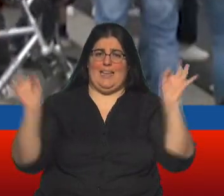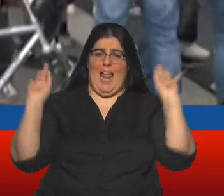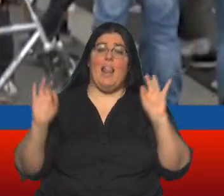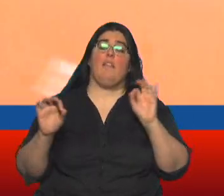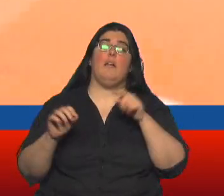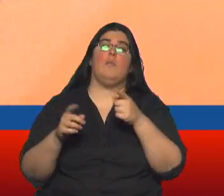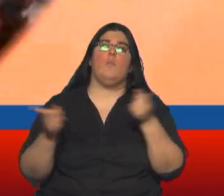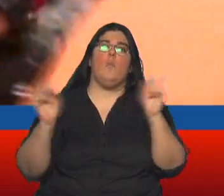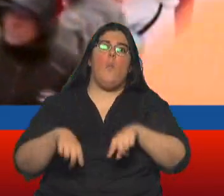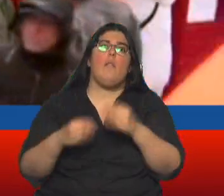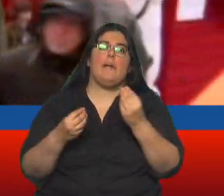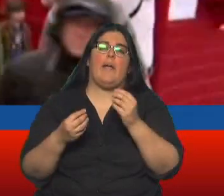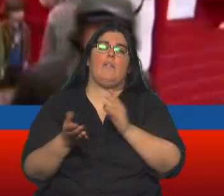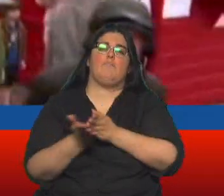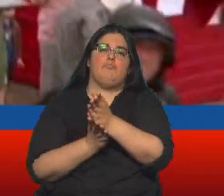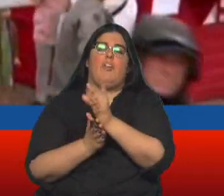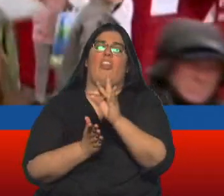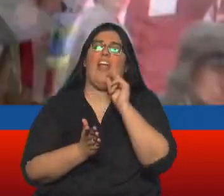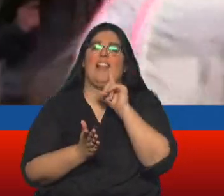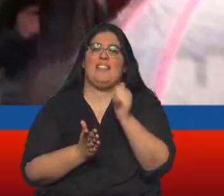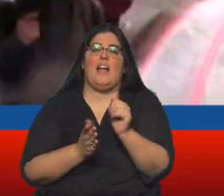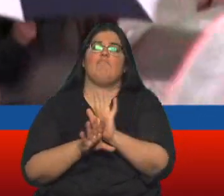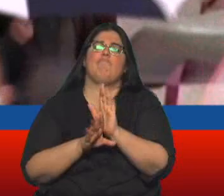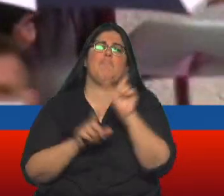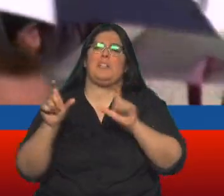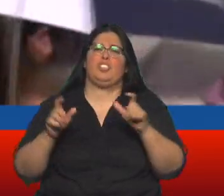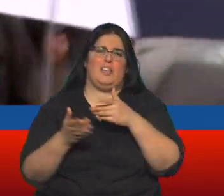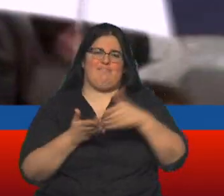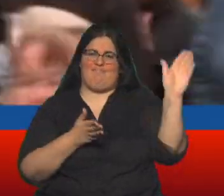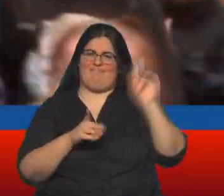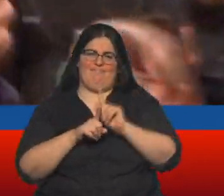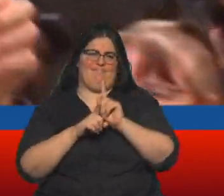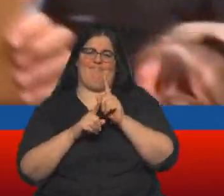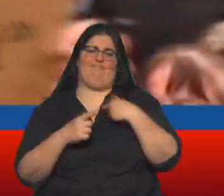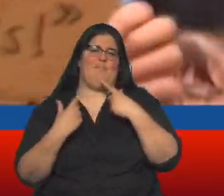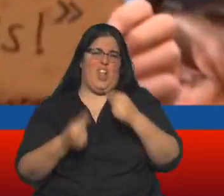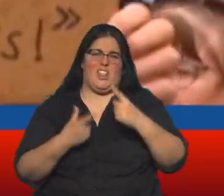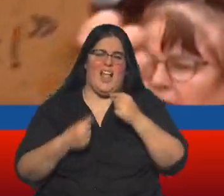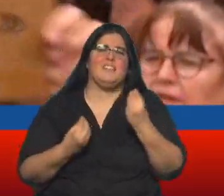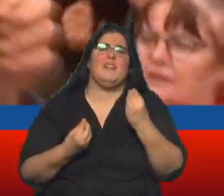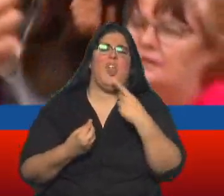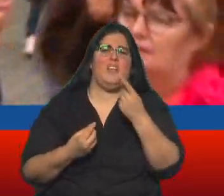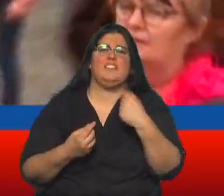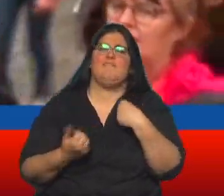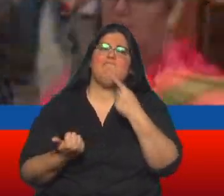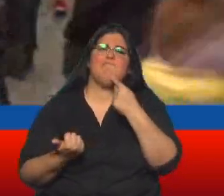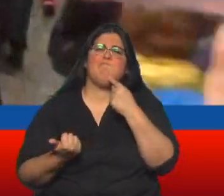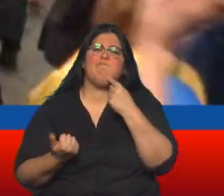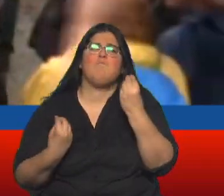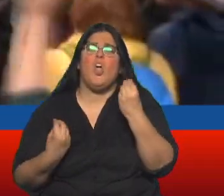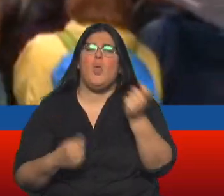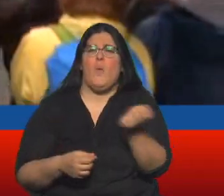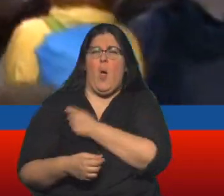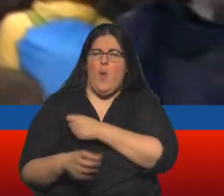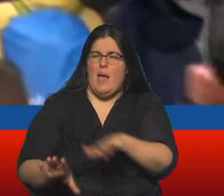la expansión de la variante Delta, provoca rechazos y protestas bajo argumentos que incluyen desde dudas sobre la